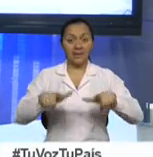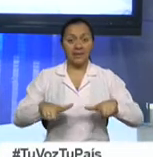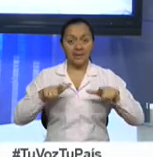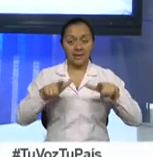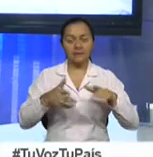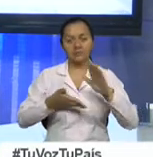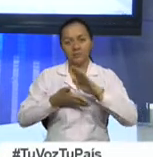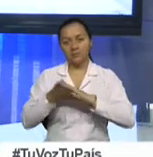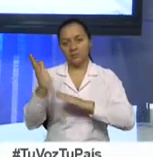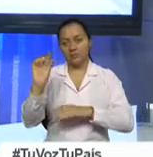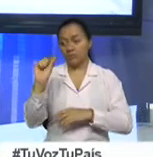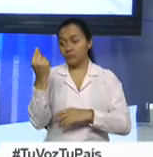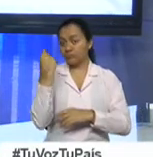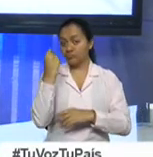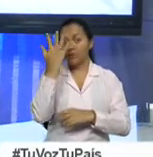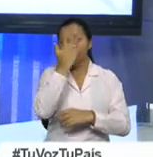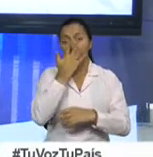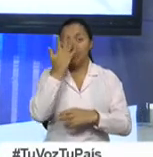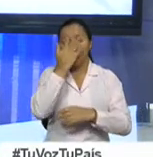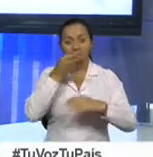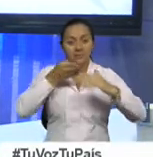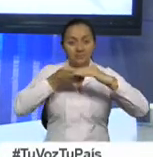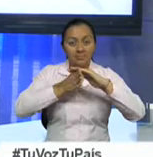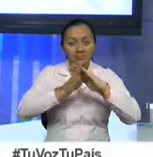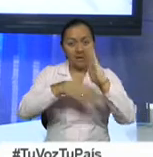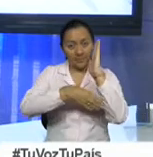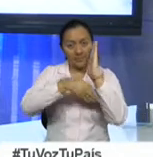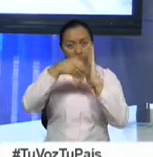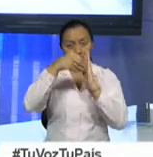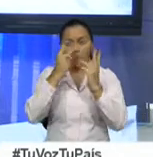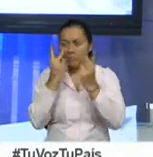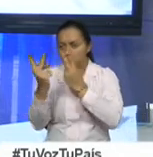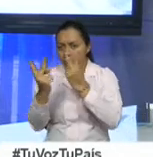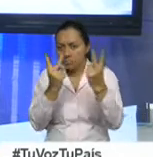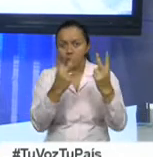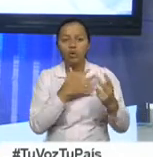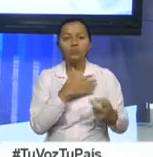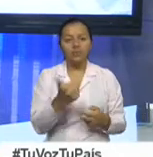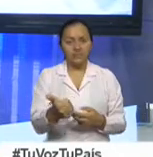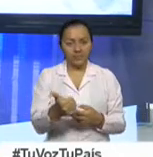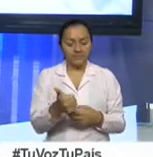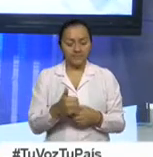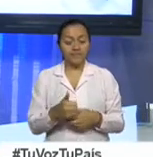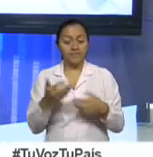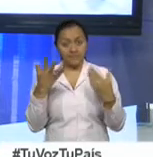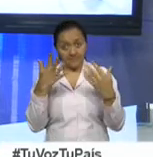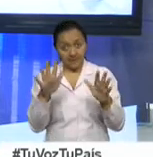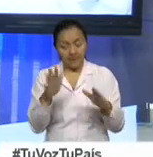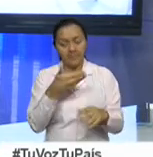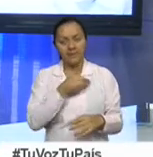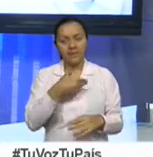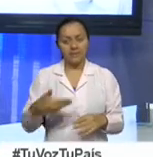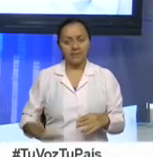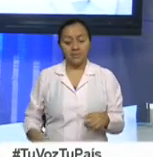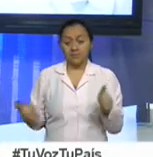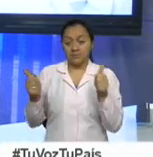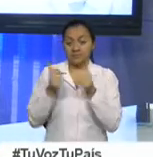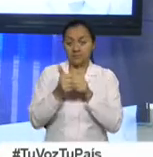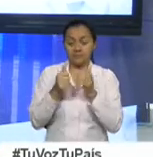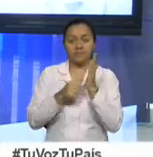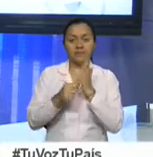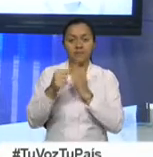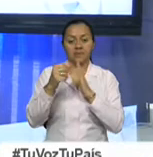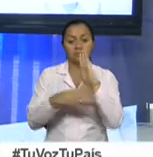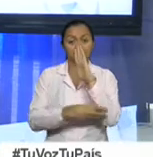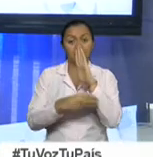recorrió hace pocos minutos la refinería de Esmeraldas para constatar su estado actual. El primer mandatario, junto al ministro de